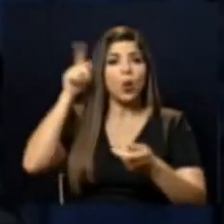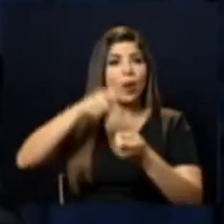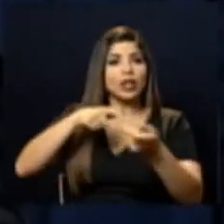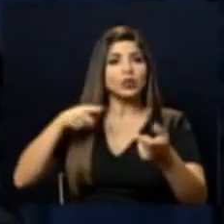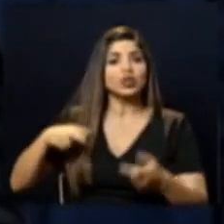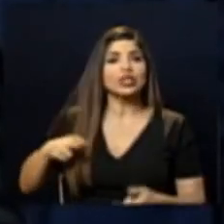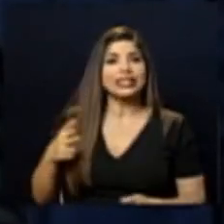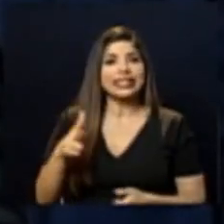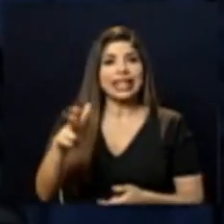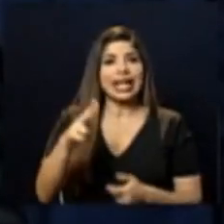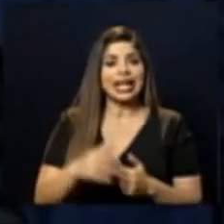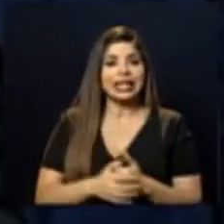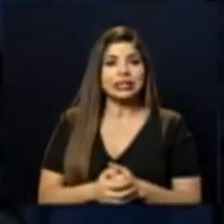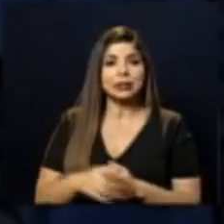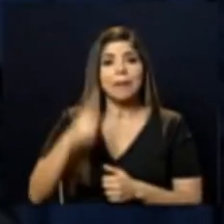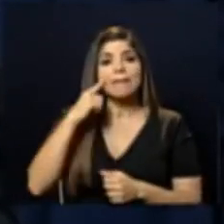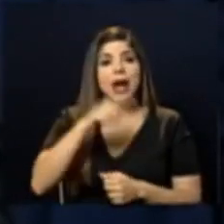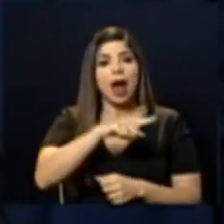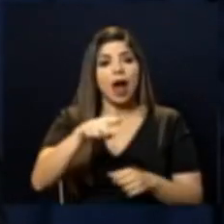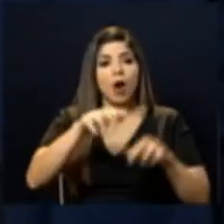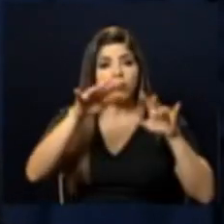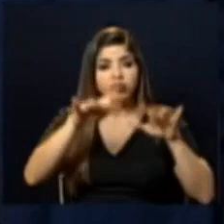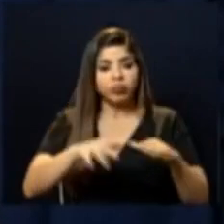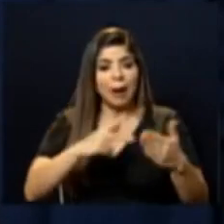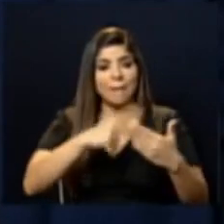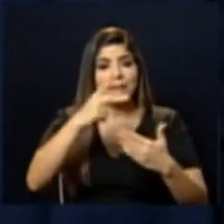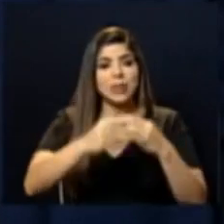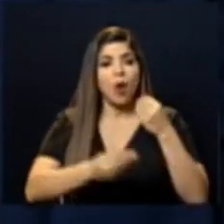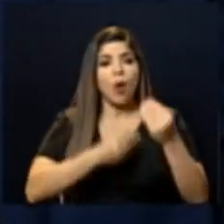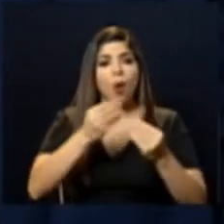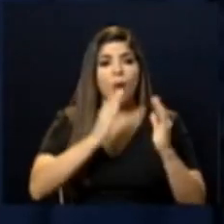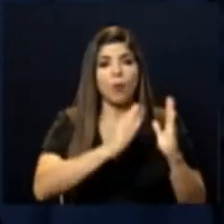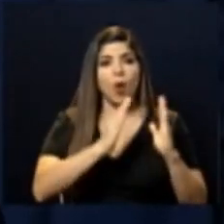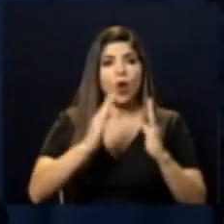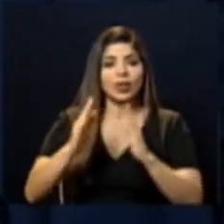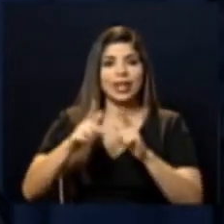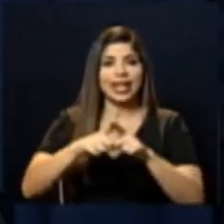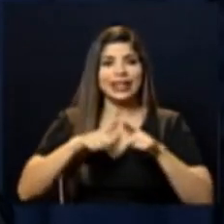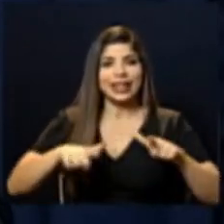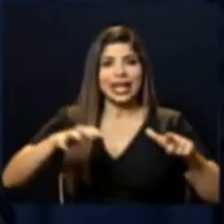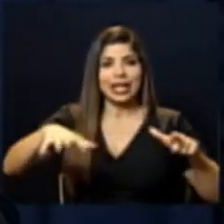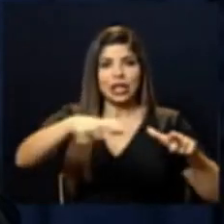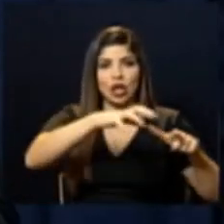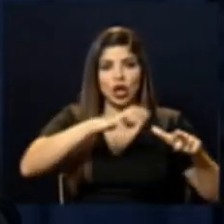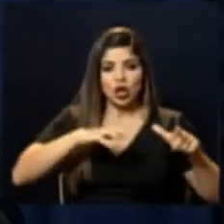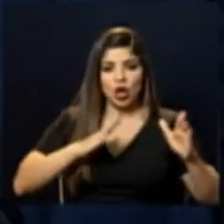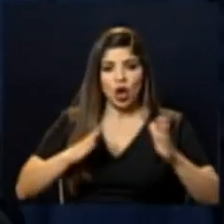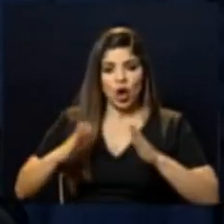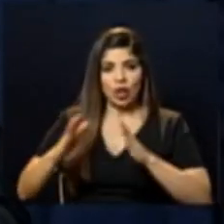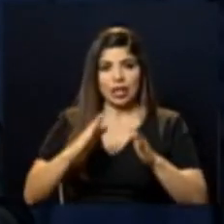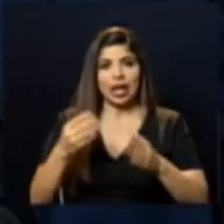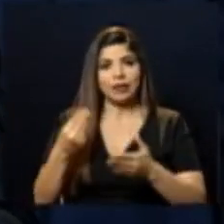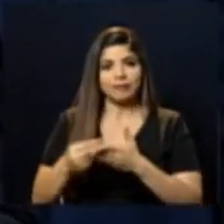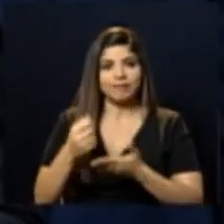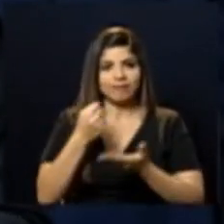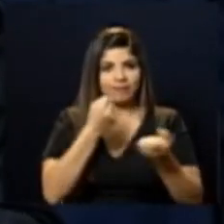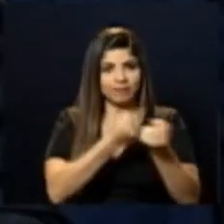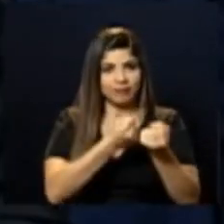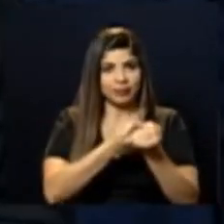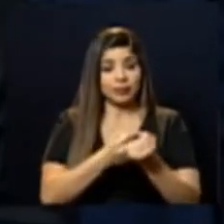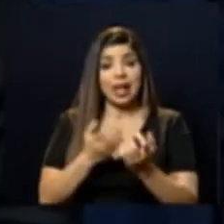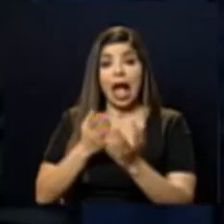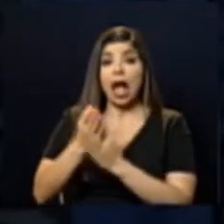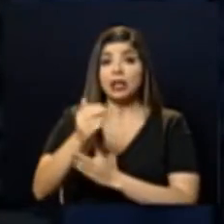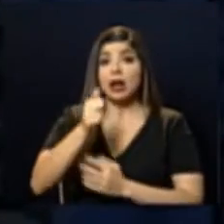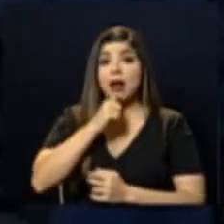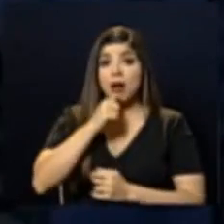y Los Chiles en la elaboración de los planes de ordenamiento territorial. En cuanto al acceso del agua, se trabaja